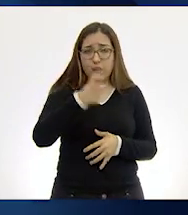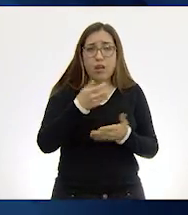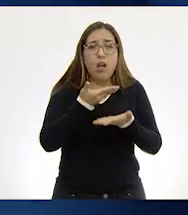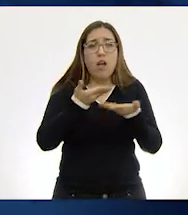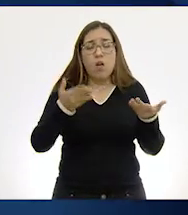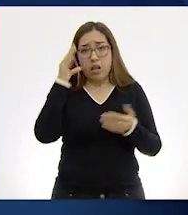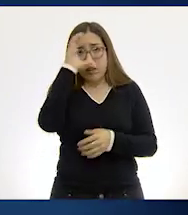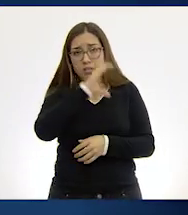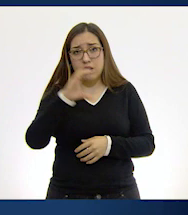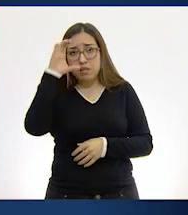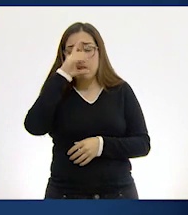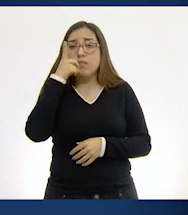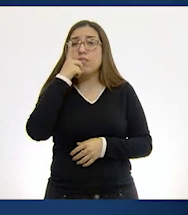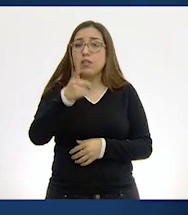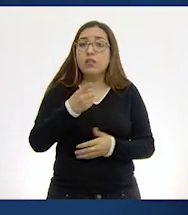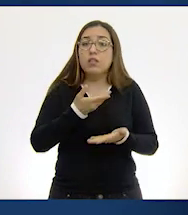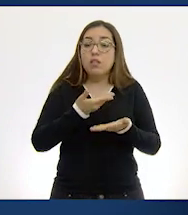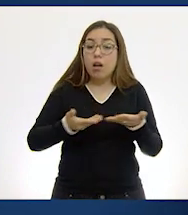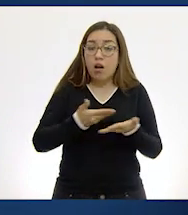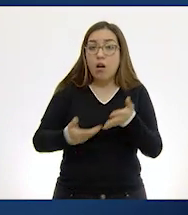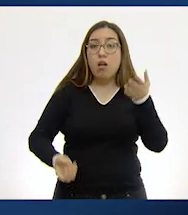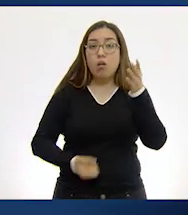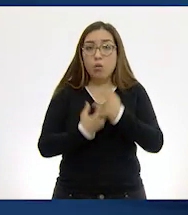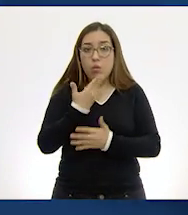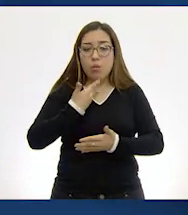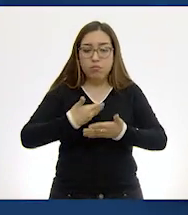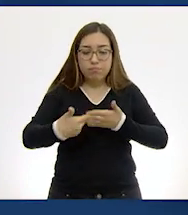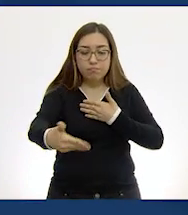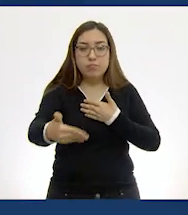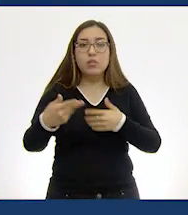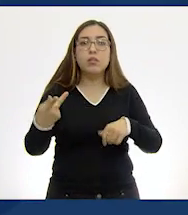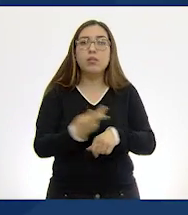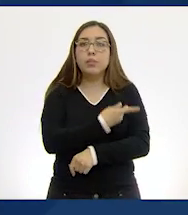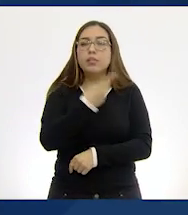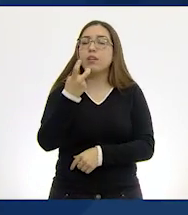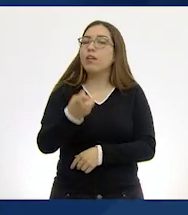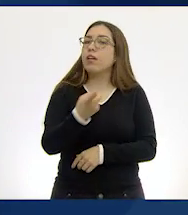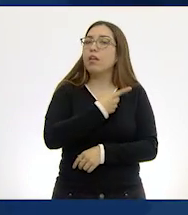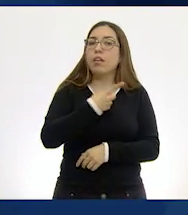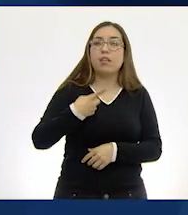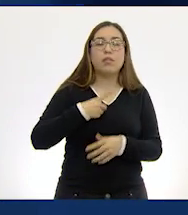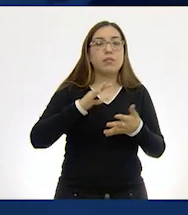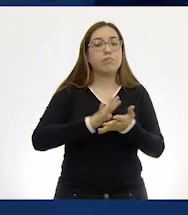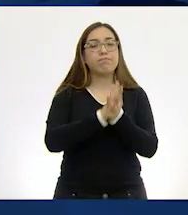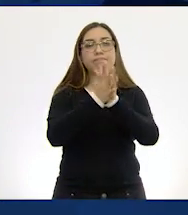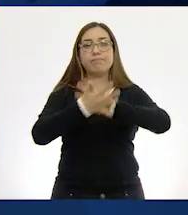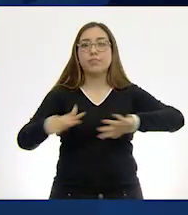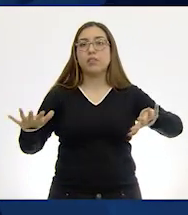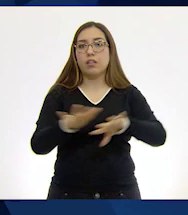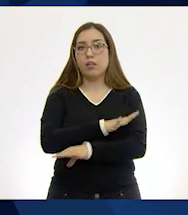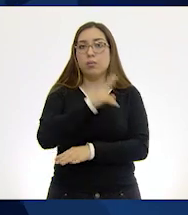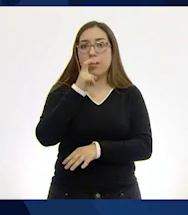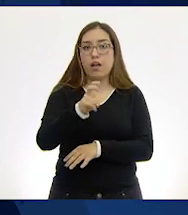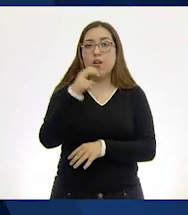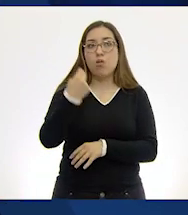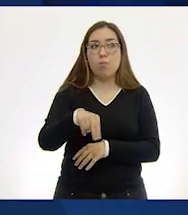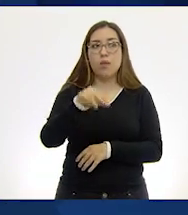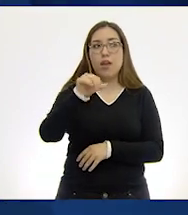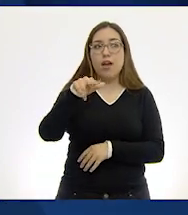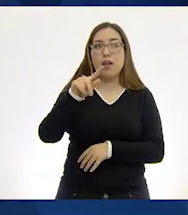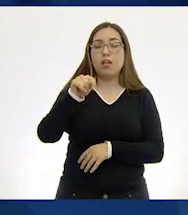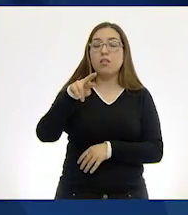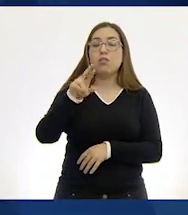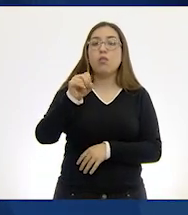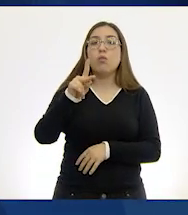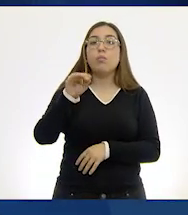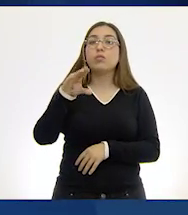el Holoceno, la era geológica que actualmente vivimos, sea reemplazada por otra, el Antropoceno.